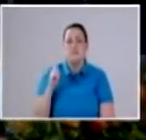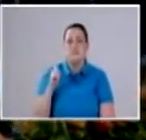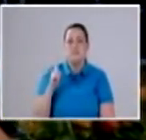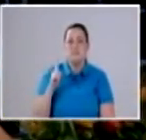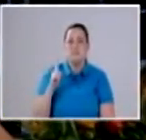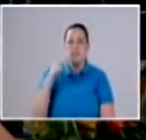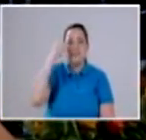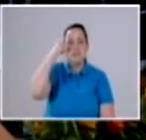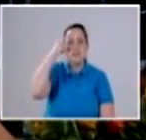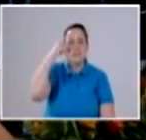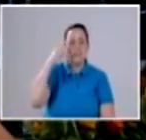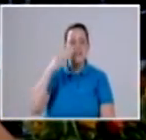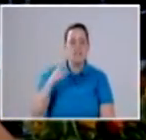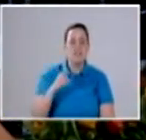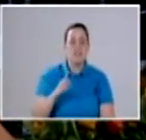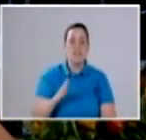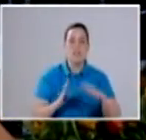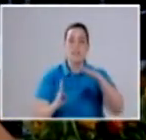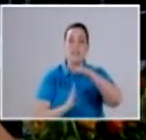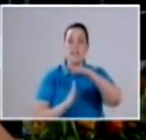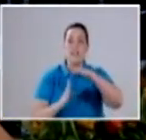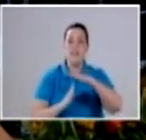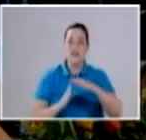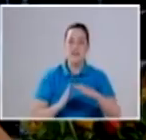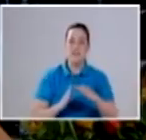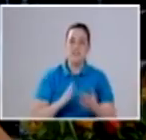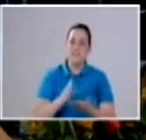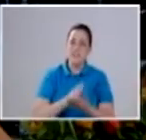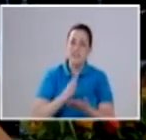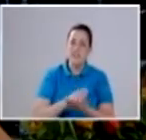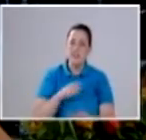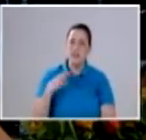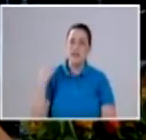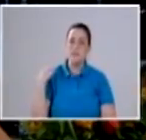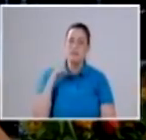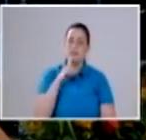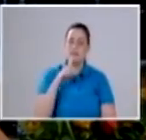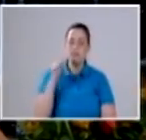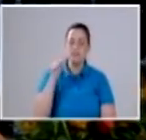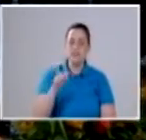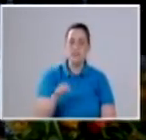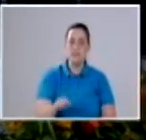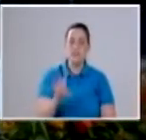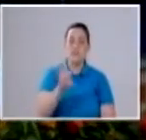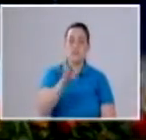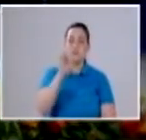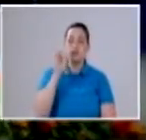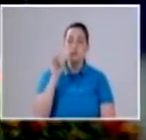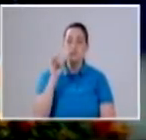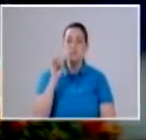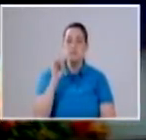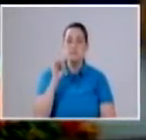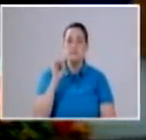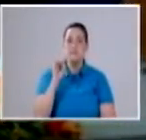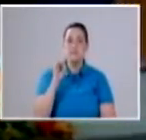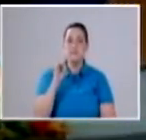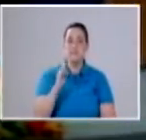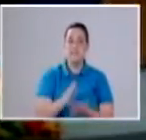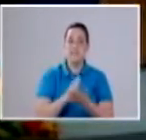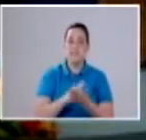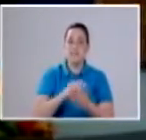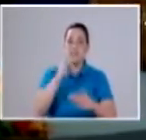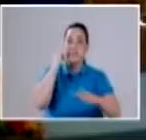la base bíblica para decir esto? Y me encontré con que en Isaías